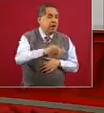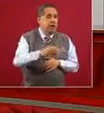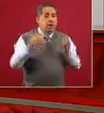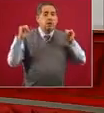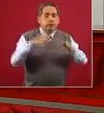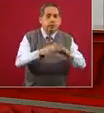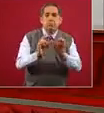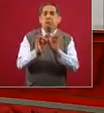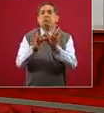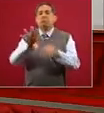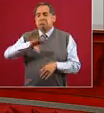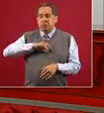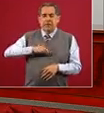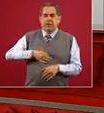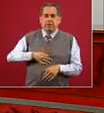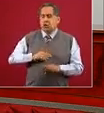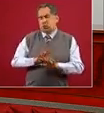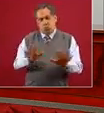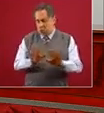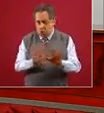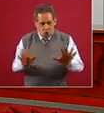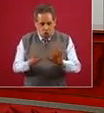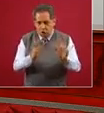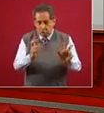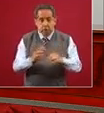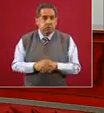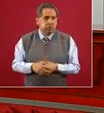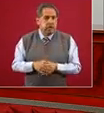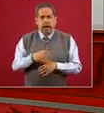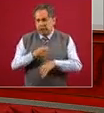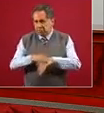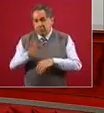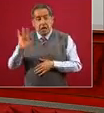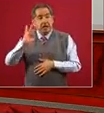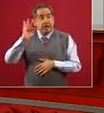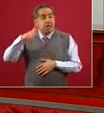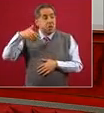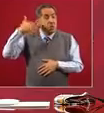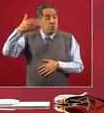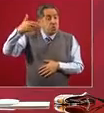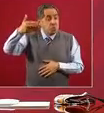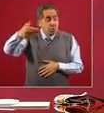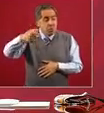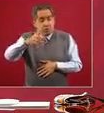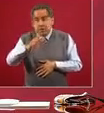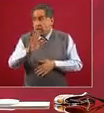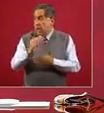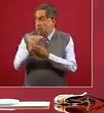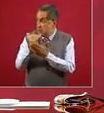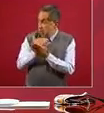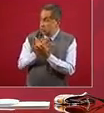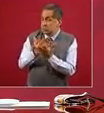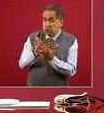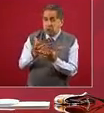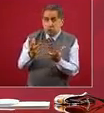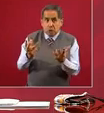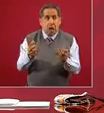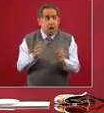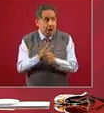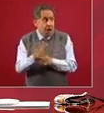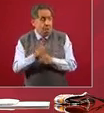esta asamblea, pero una vez que las condiciones empiecen, como ya empieza a suceder,